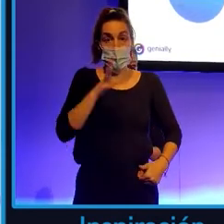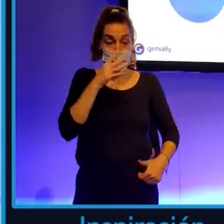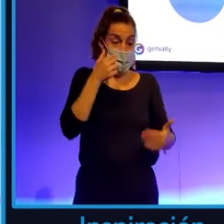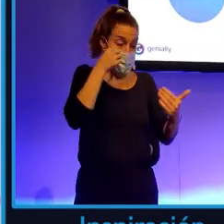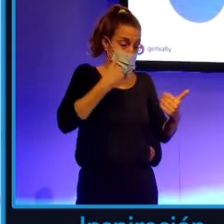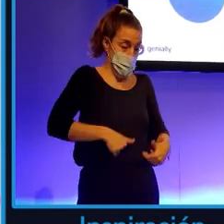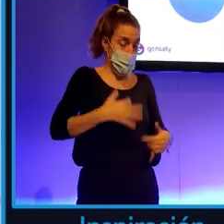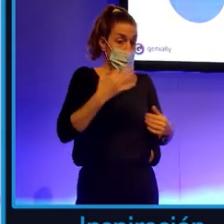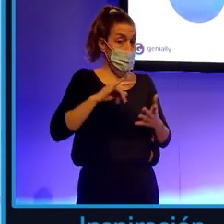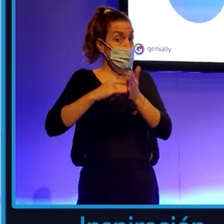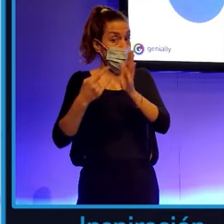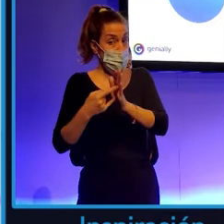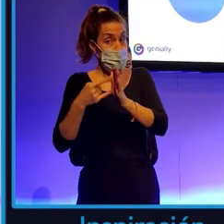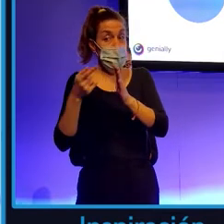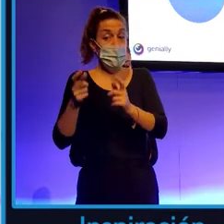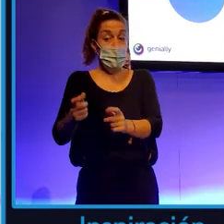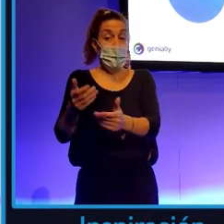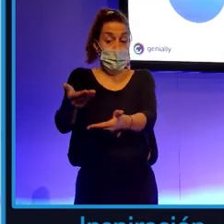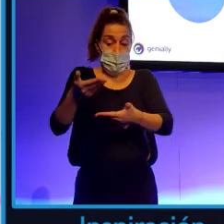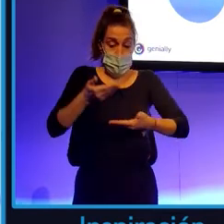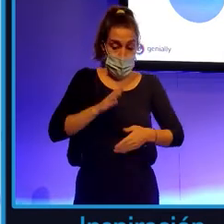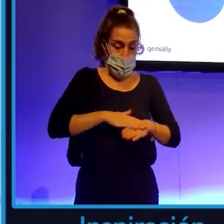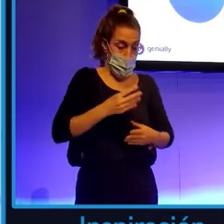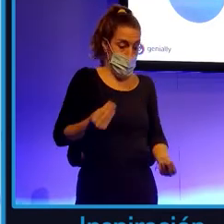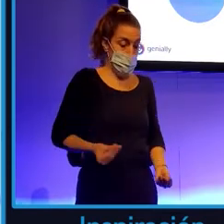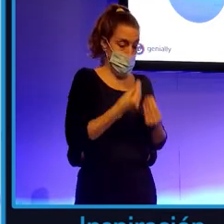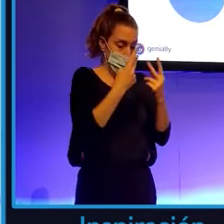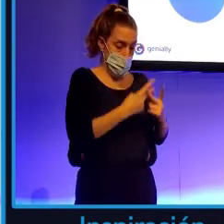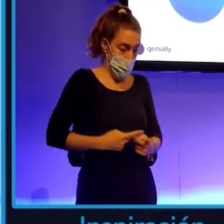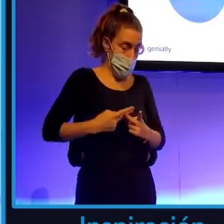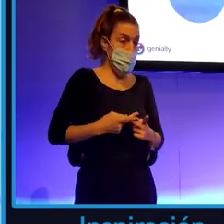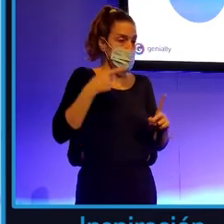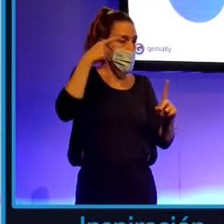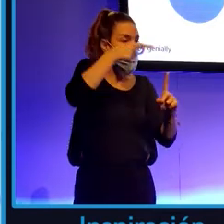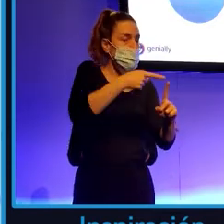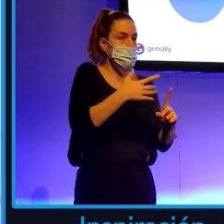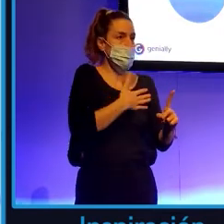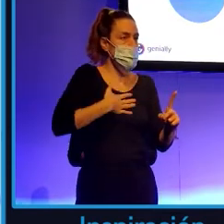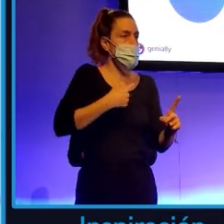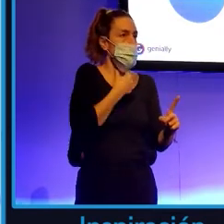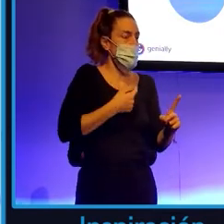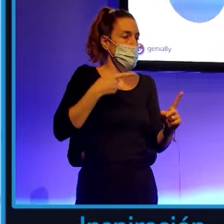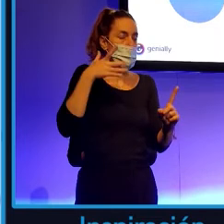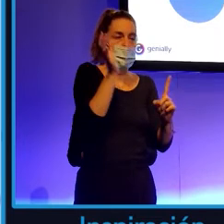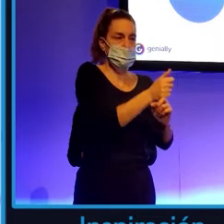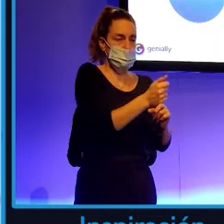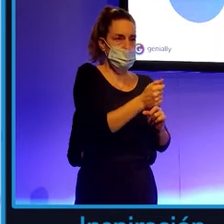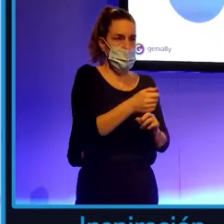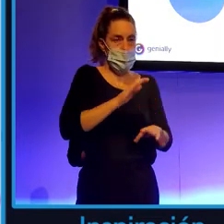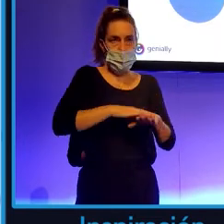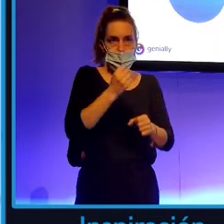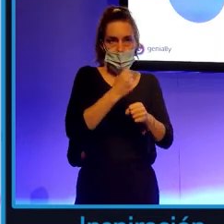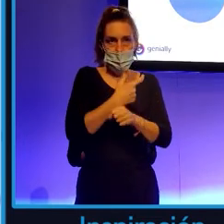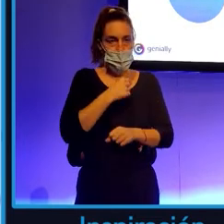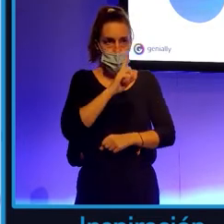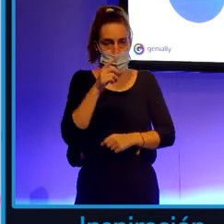que utilizar esa tecnología para mejorar nosotros para dedicarnos a lo que realmente nos gusta no para trabajar en lo que no nos gusta que